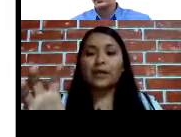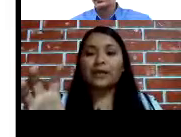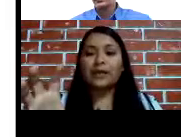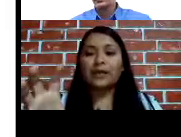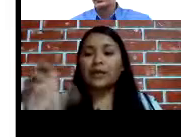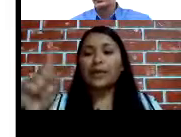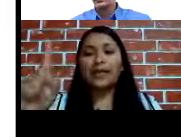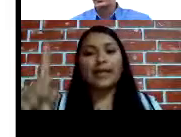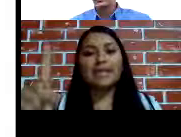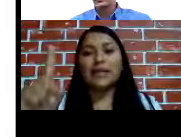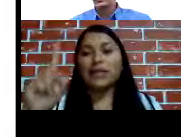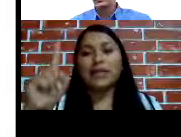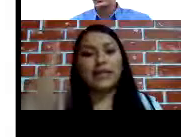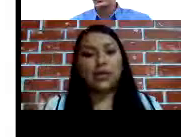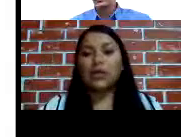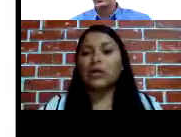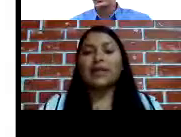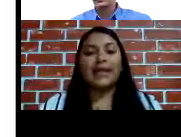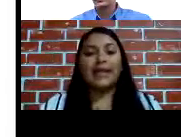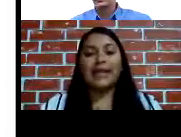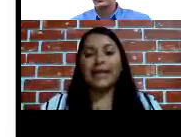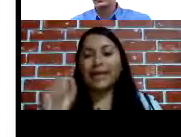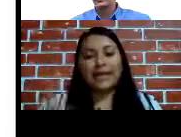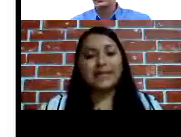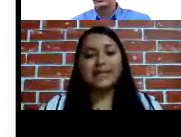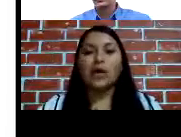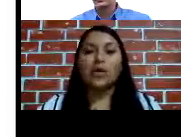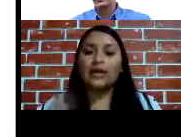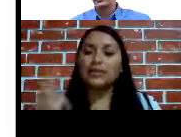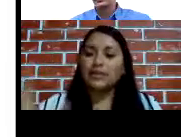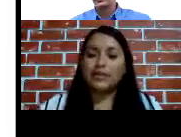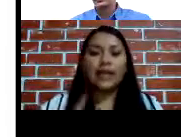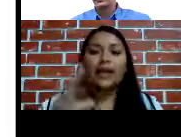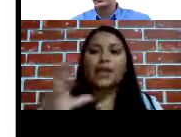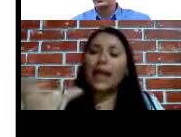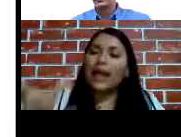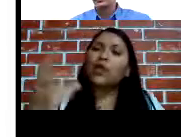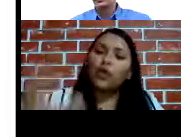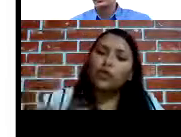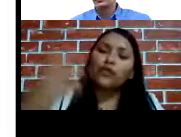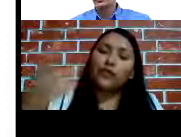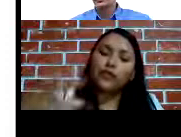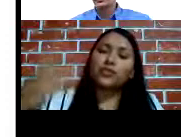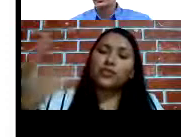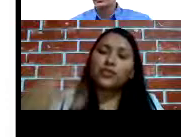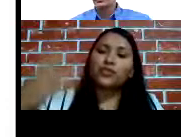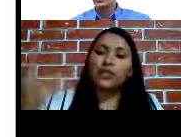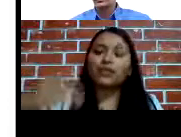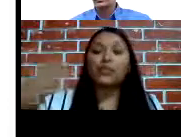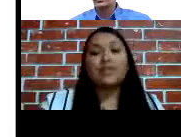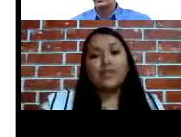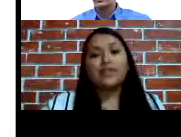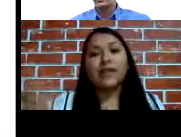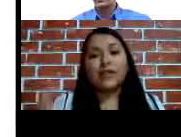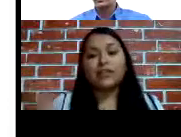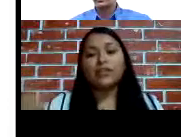me comentaban, híjole, lo que le dijo la maestra o lo que hizo Estela, a lo mejor conforme fuimos escuchando,